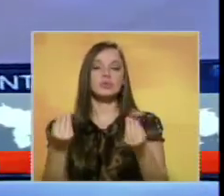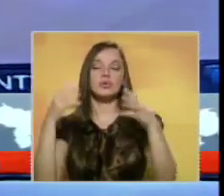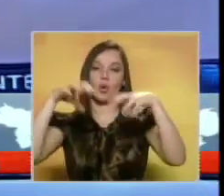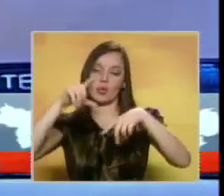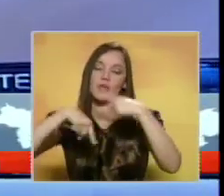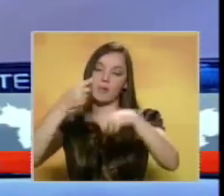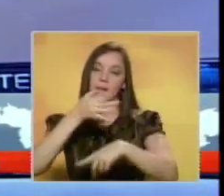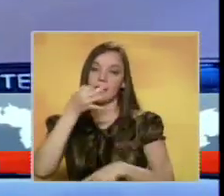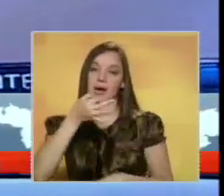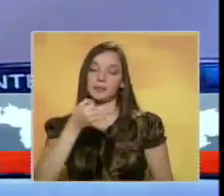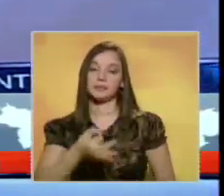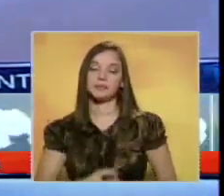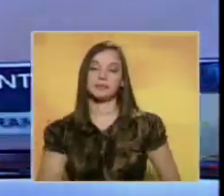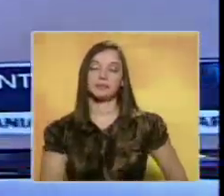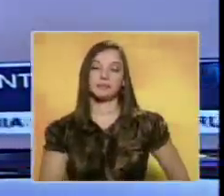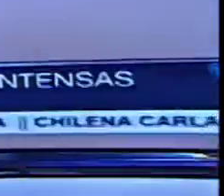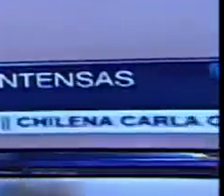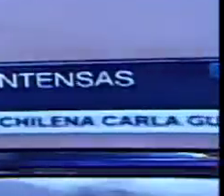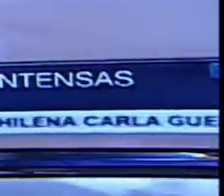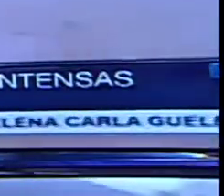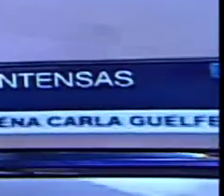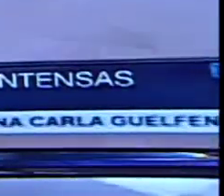detalles al regreso.